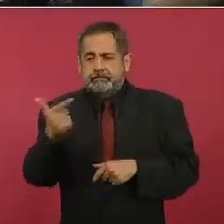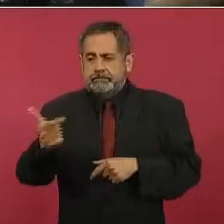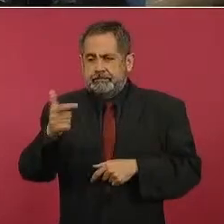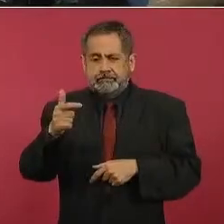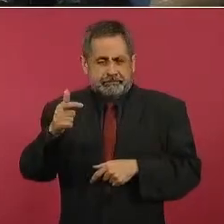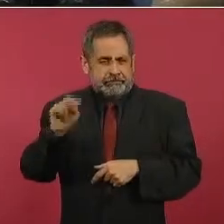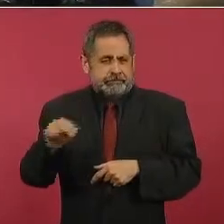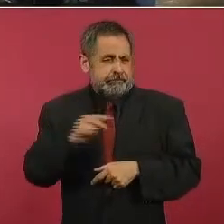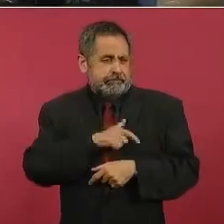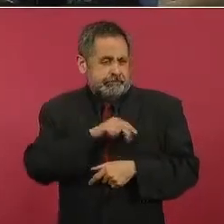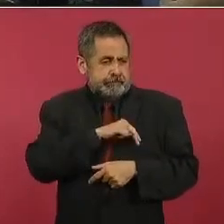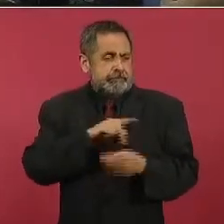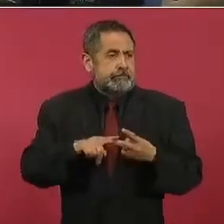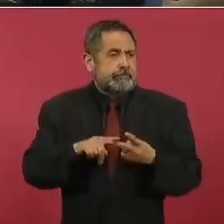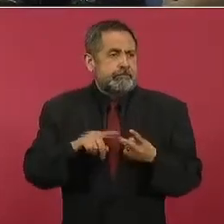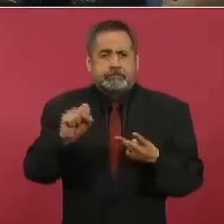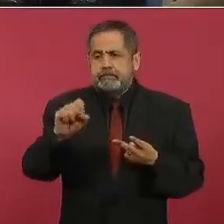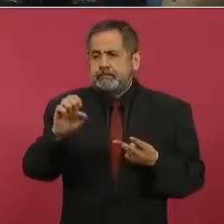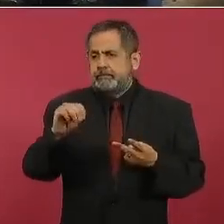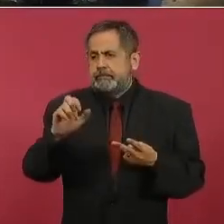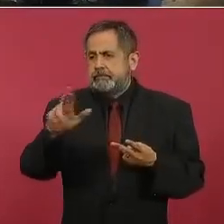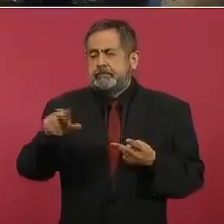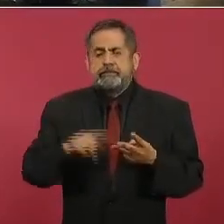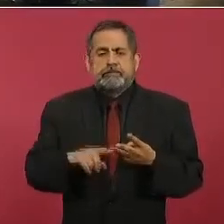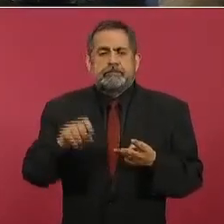Marina, la Secretaría de Defensa.